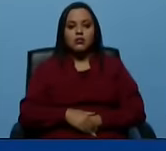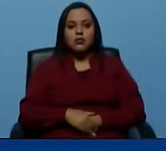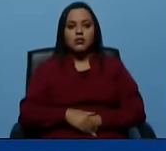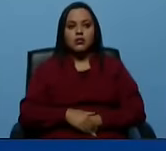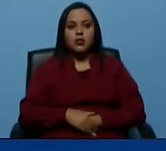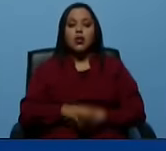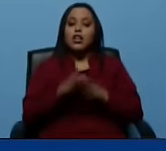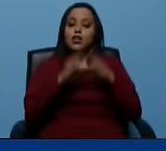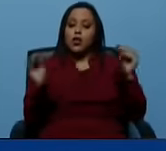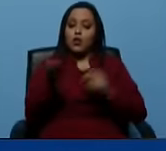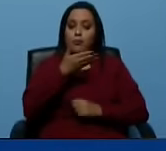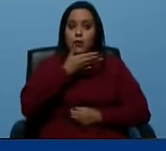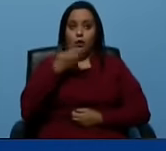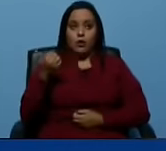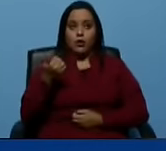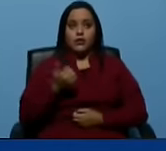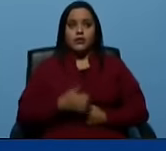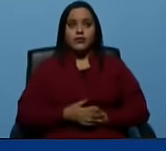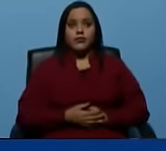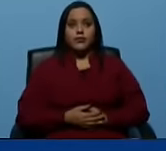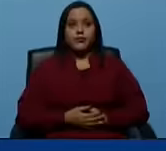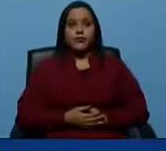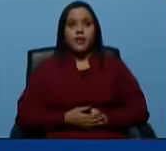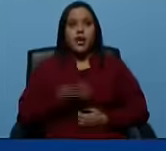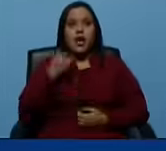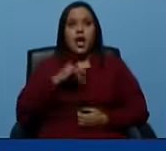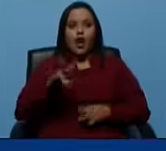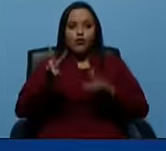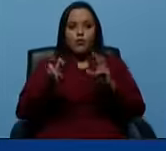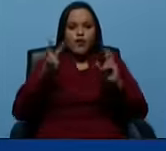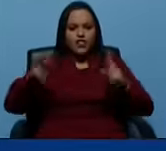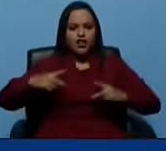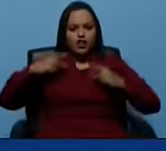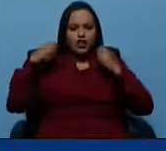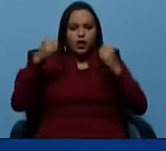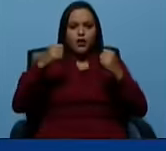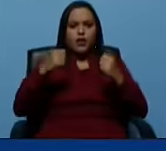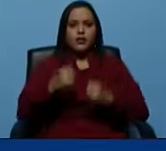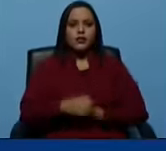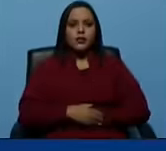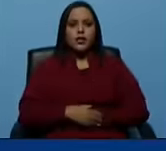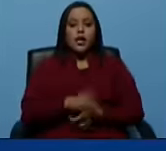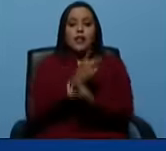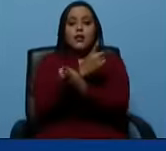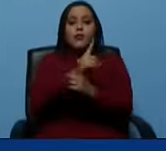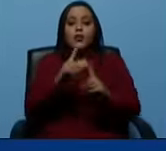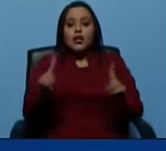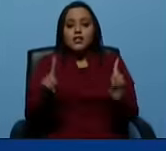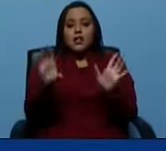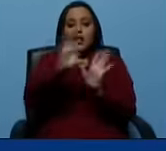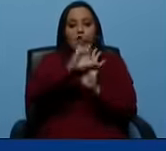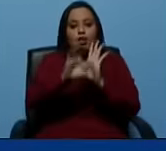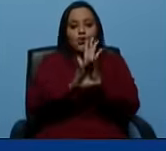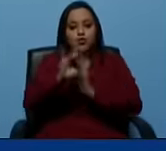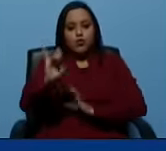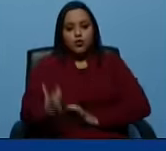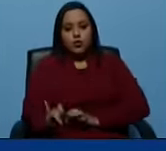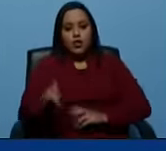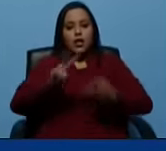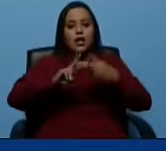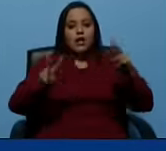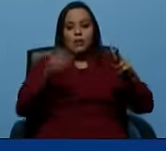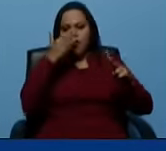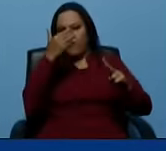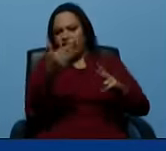todo mejorará y será una nueva victoria de la democracia, la constitución y la paz frente